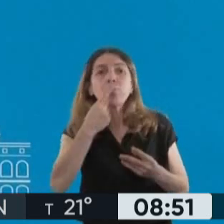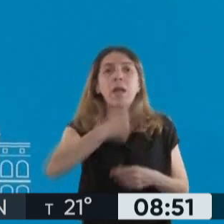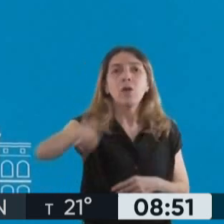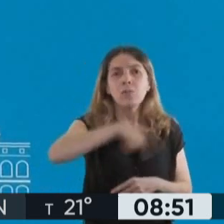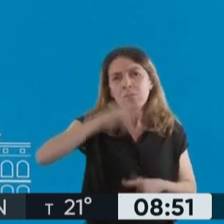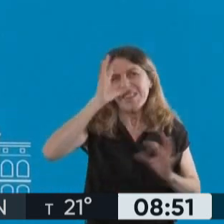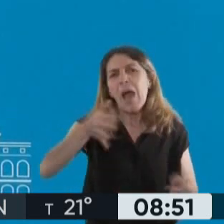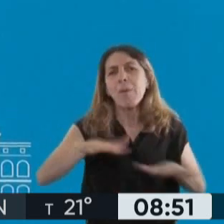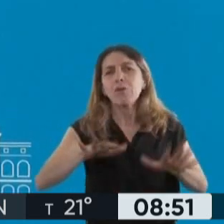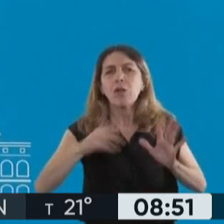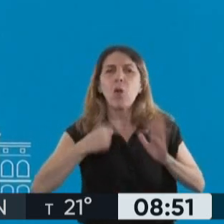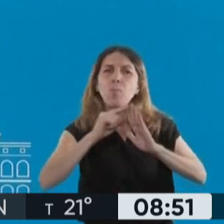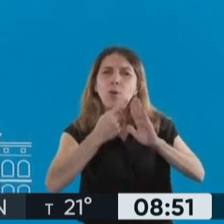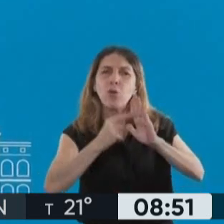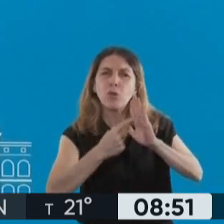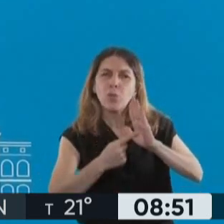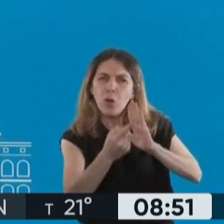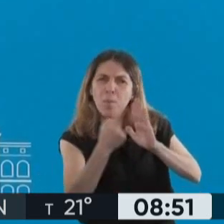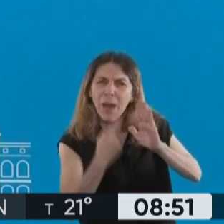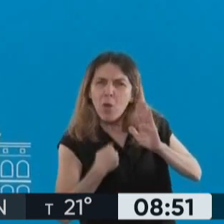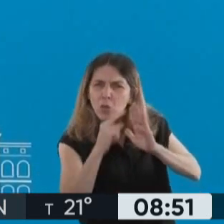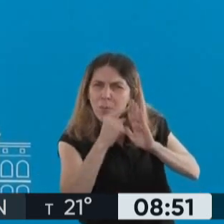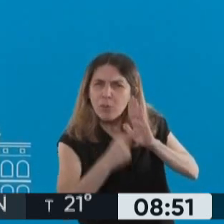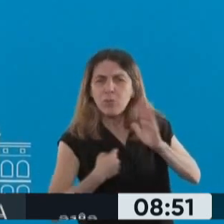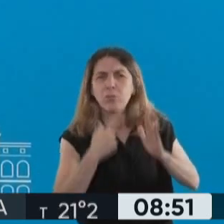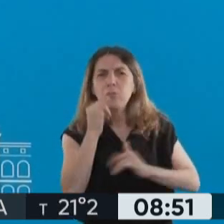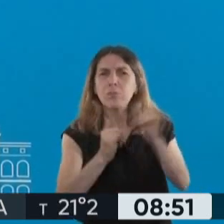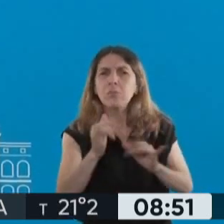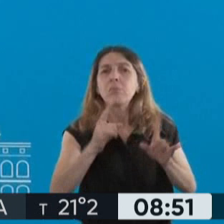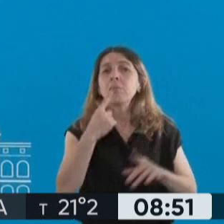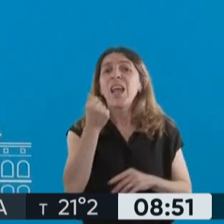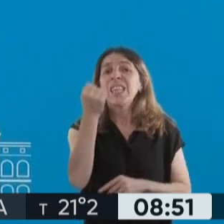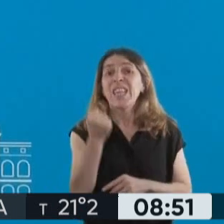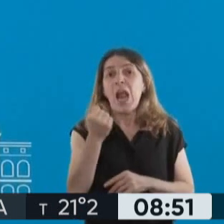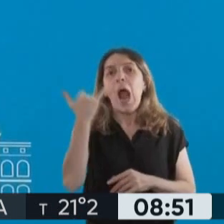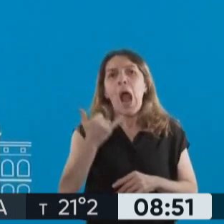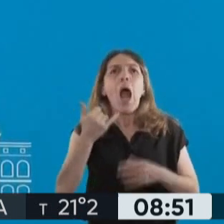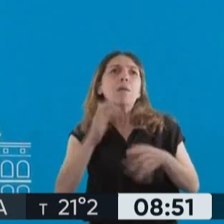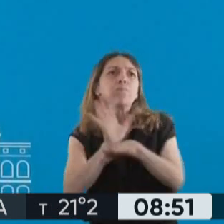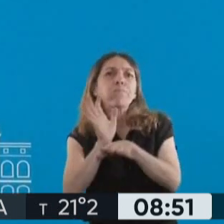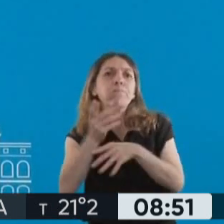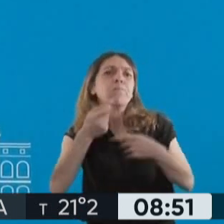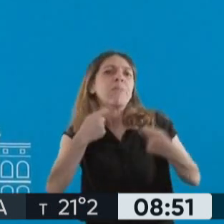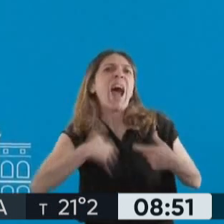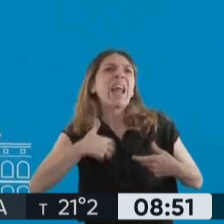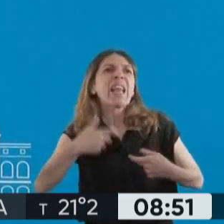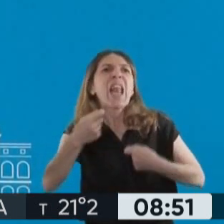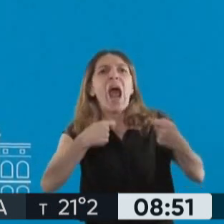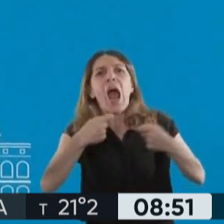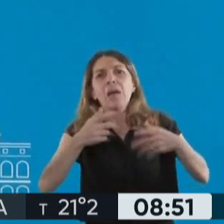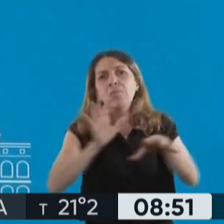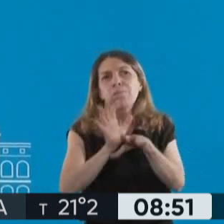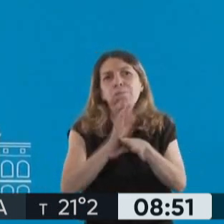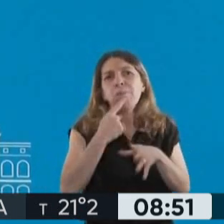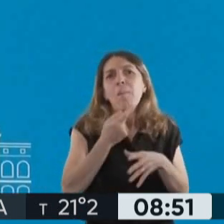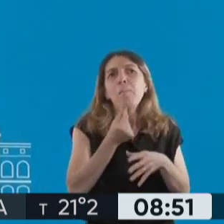este momento. Pero voy punto por punto de su pregunta. Efectivamente, en una economía de oligopolios, como es en el caso de la Argentina, donde la formación